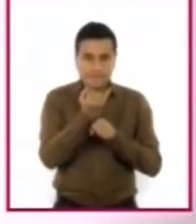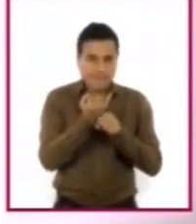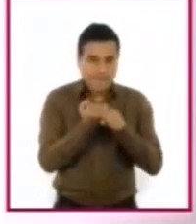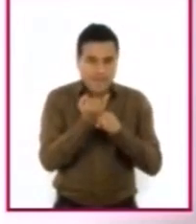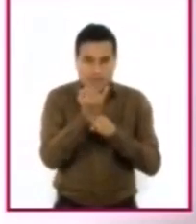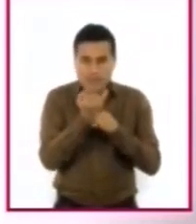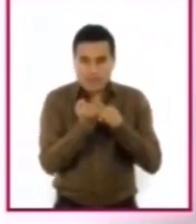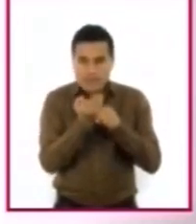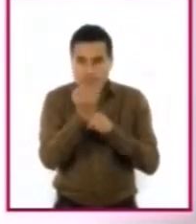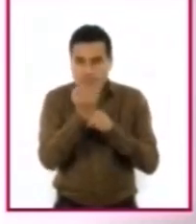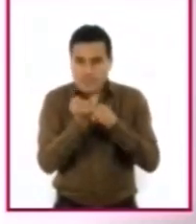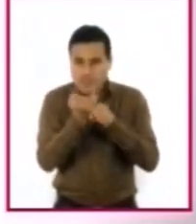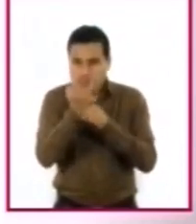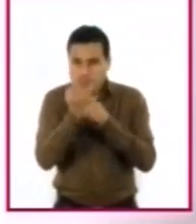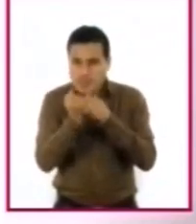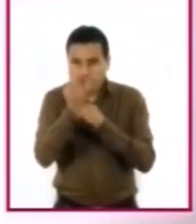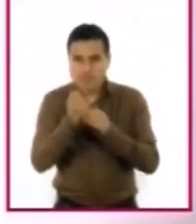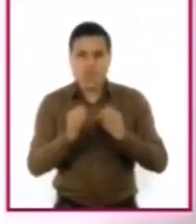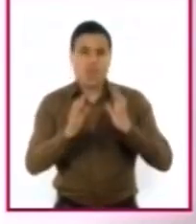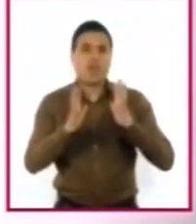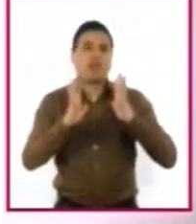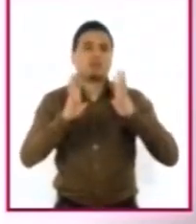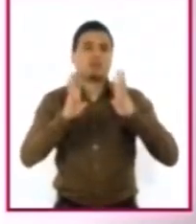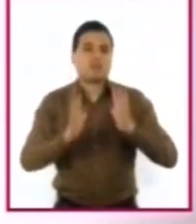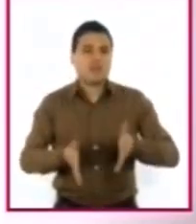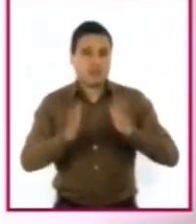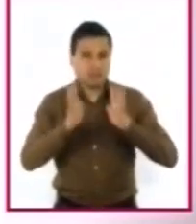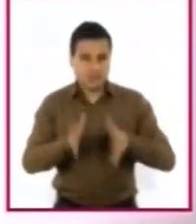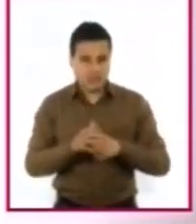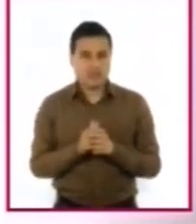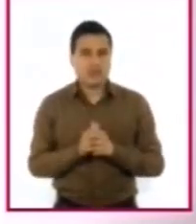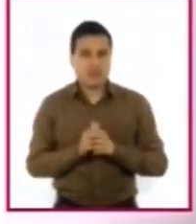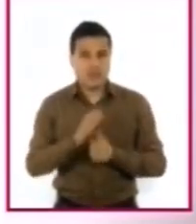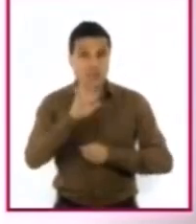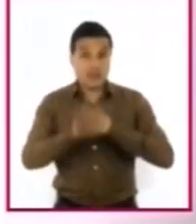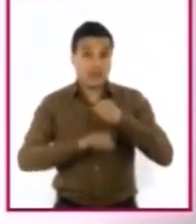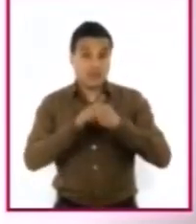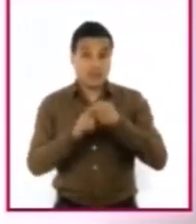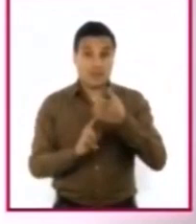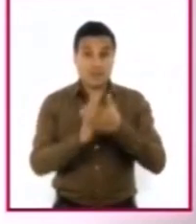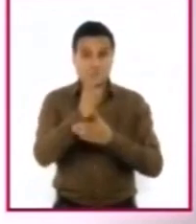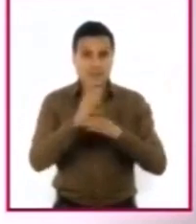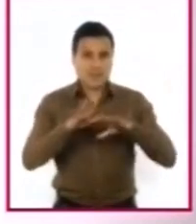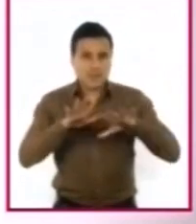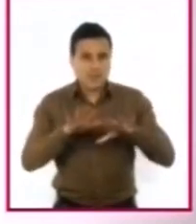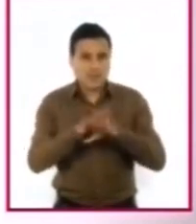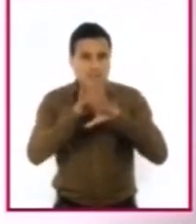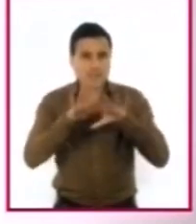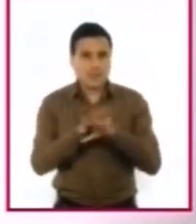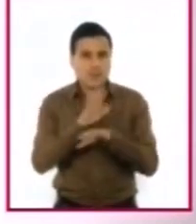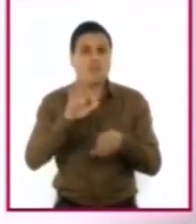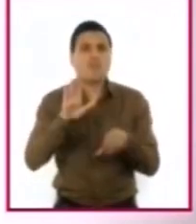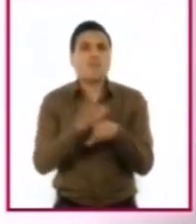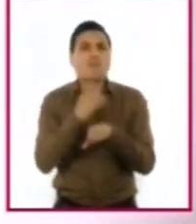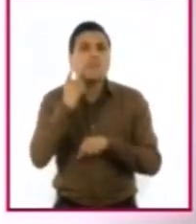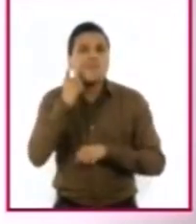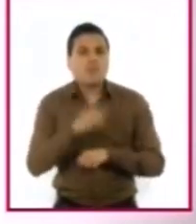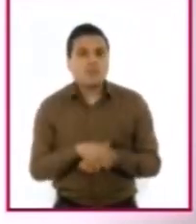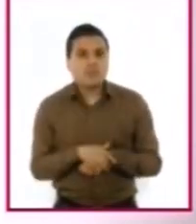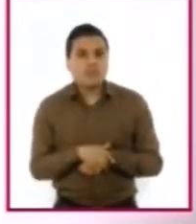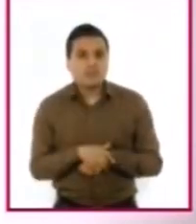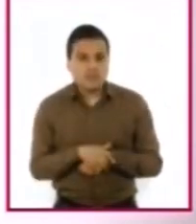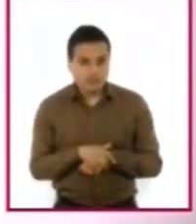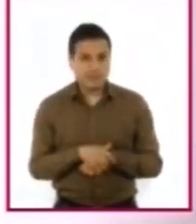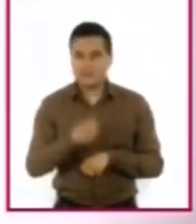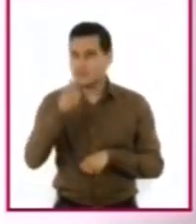en ese viaje, me fui convenciendo de que los cambios producidos en las especies se debían al resultado del proceso continuo